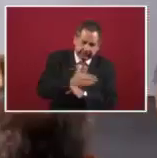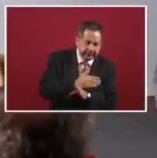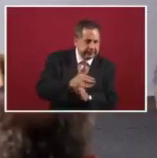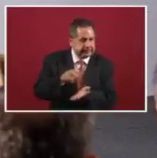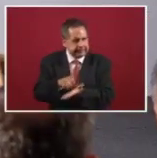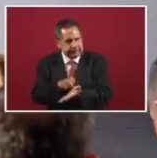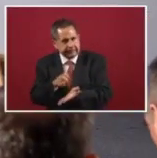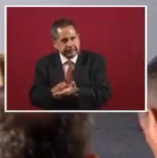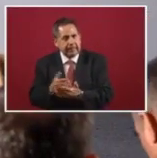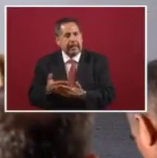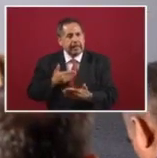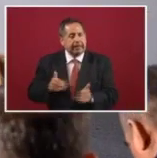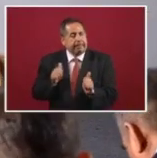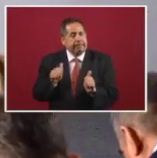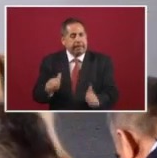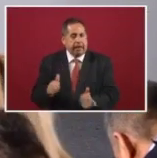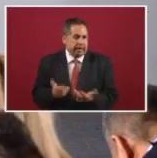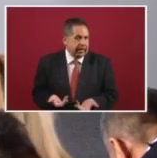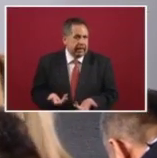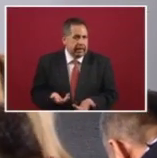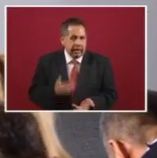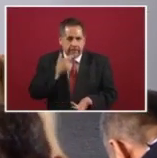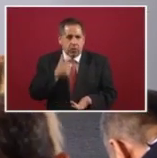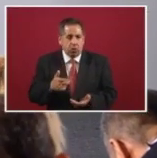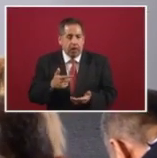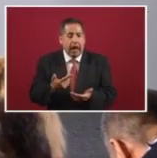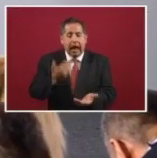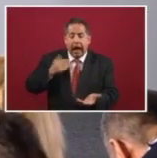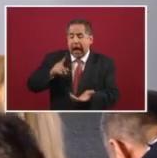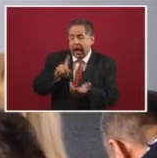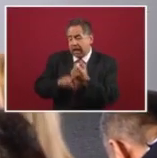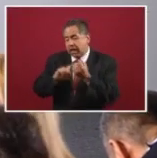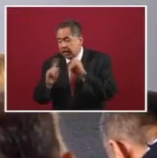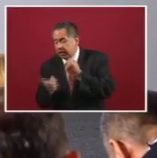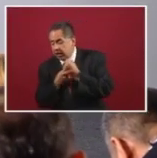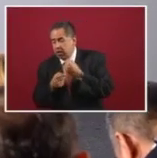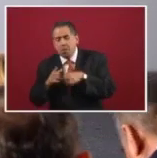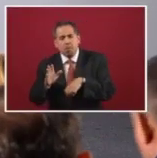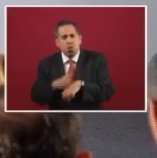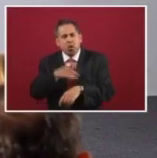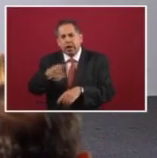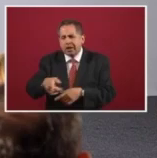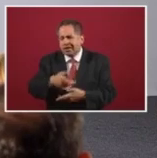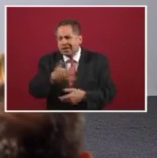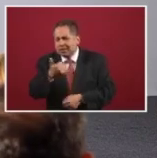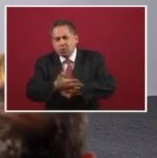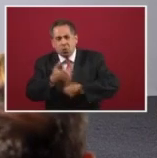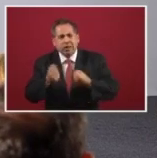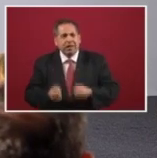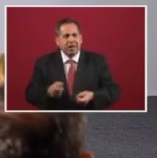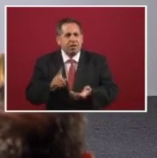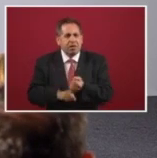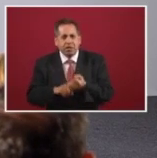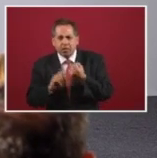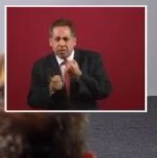que es mejor atender las causas que originan la inseguridad y la violencia,